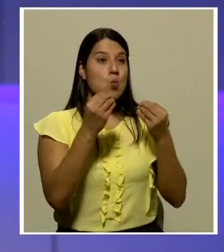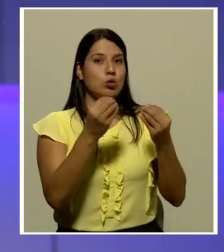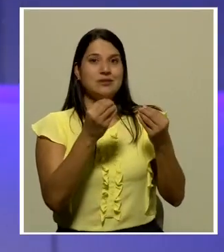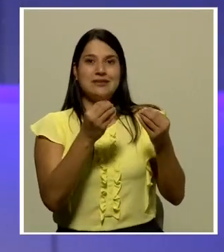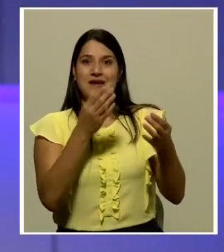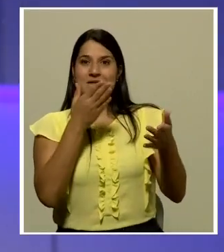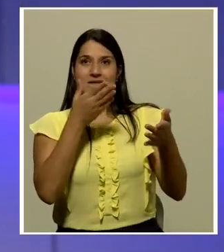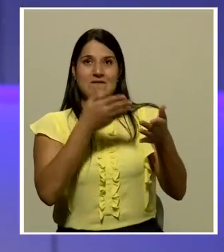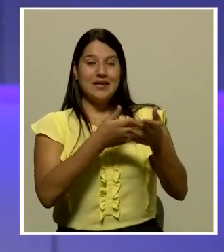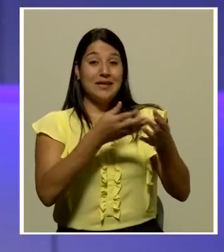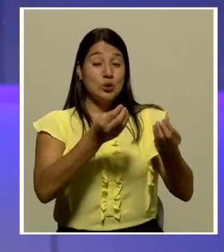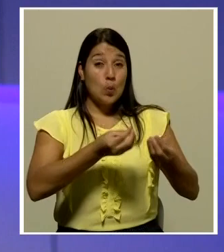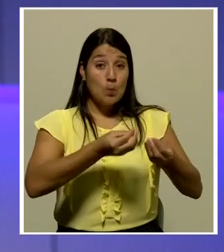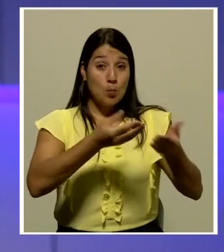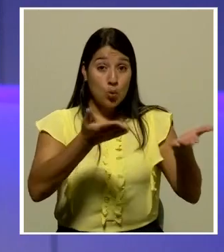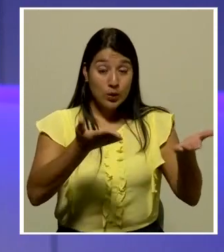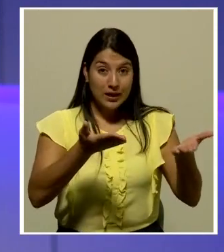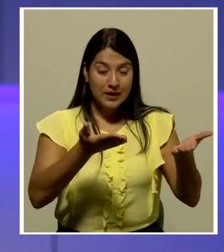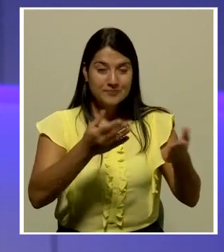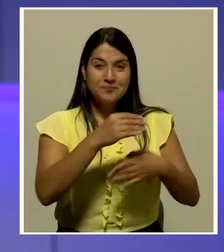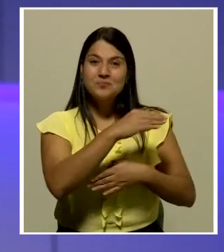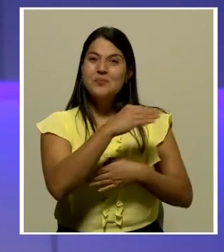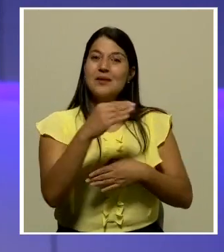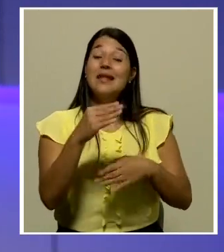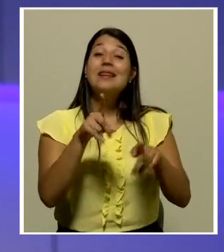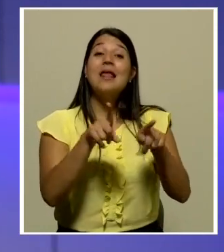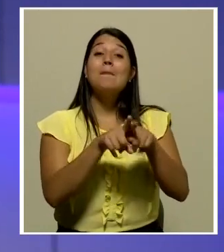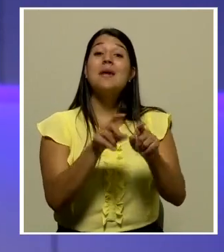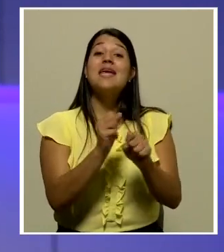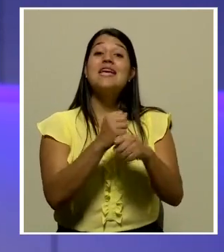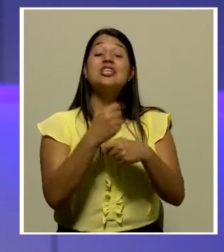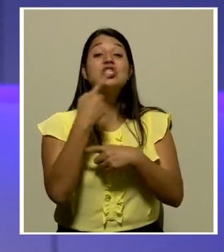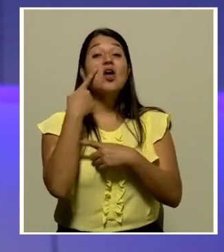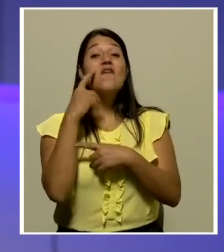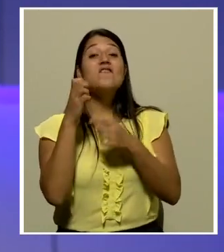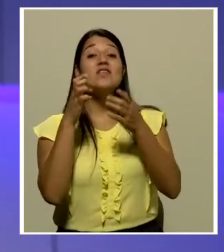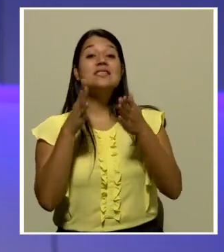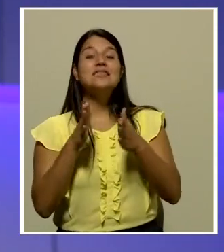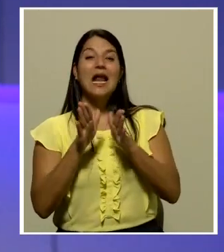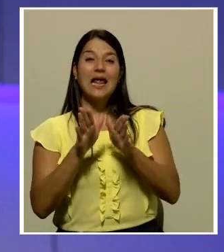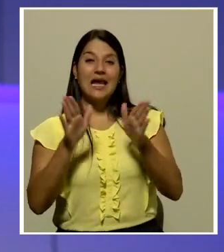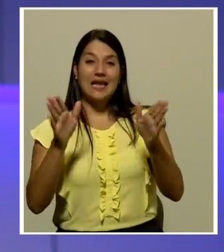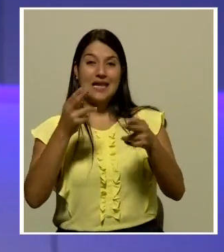pública y empujó la renuncia del fiscal general Jorge Chavarría de la época,